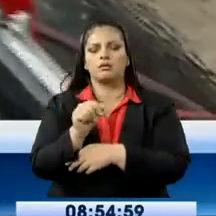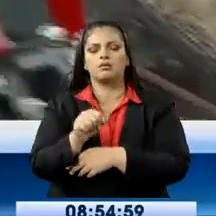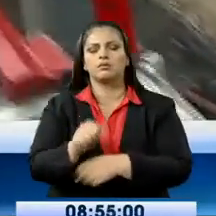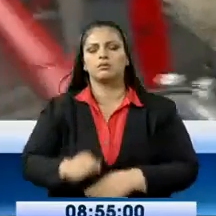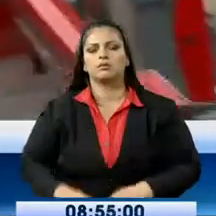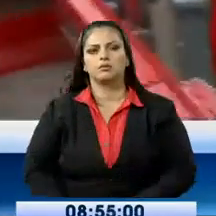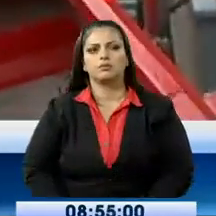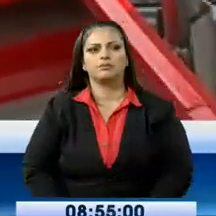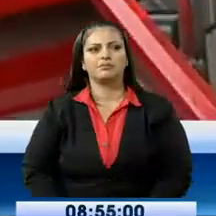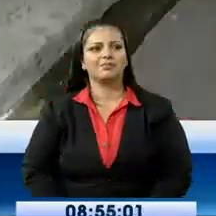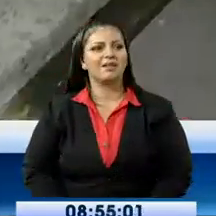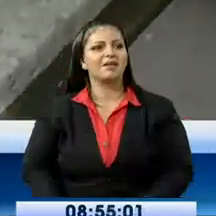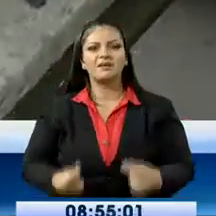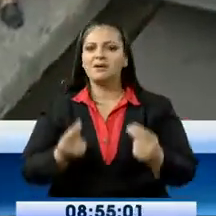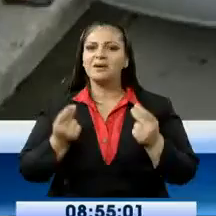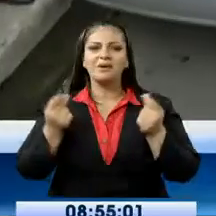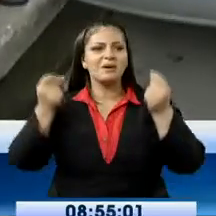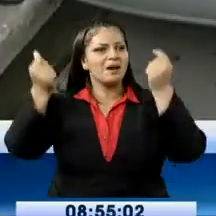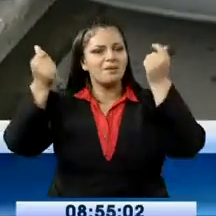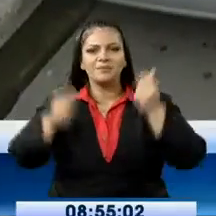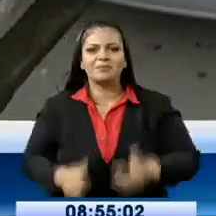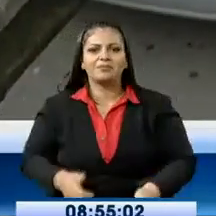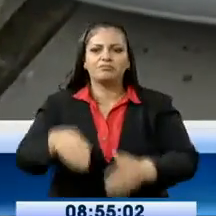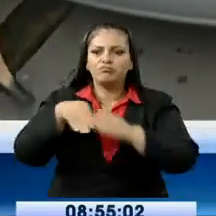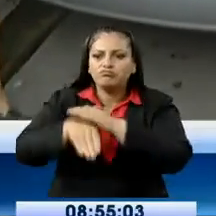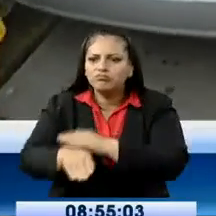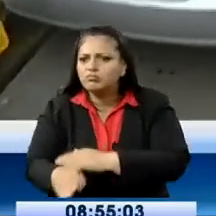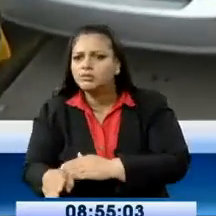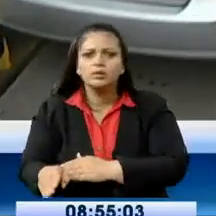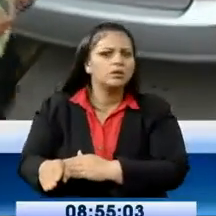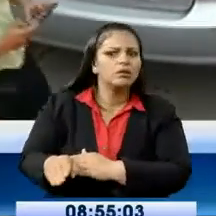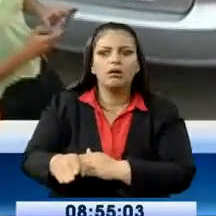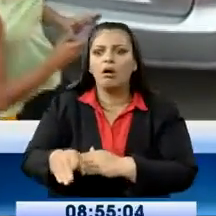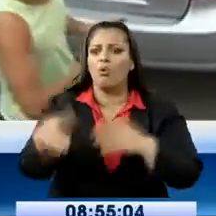la cual fue rescatada por algunos bomberos.